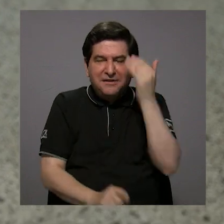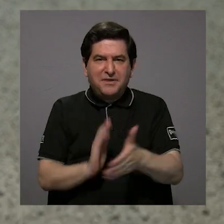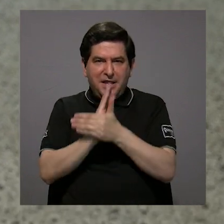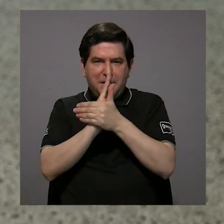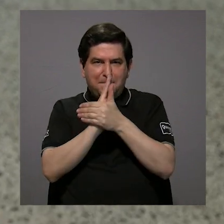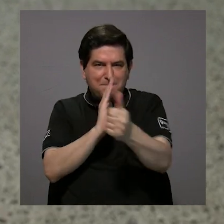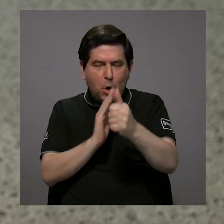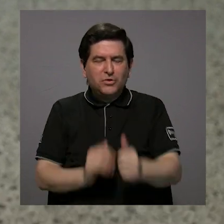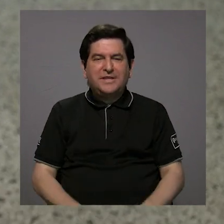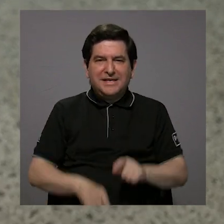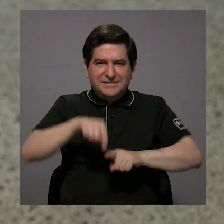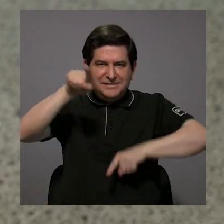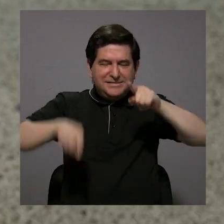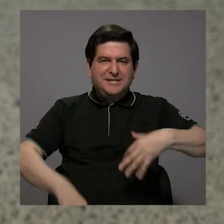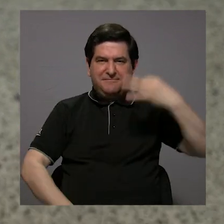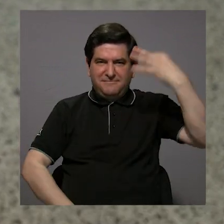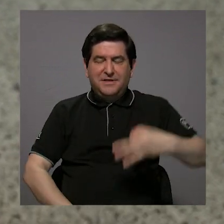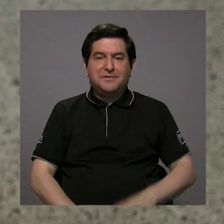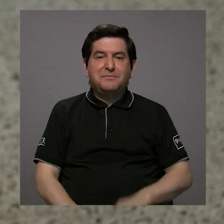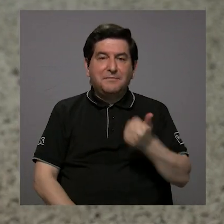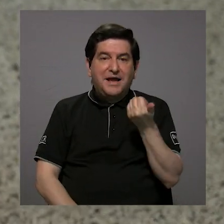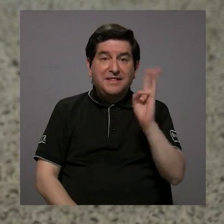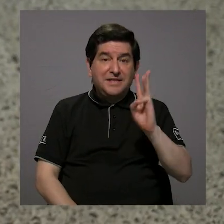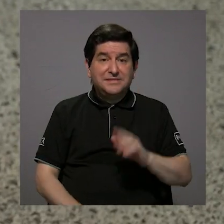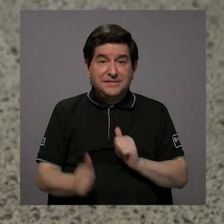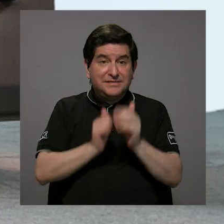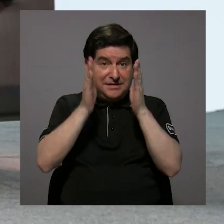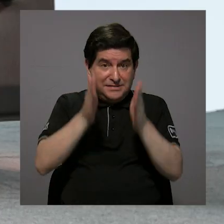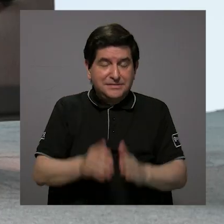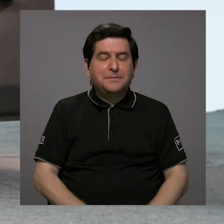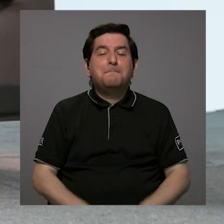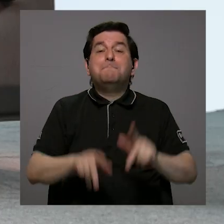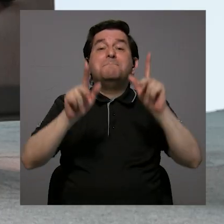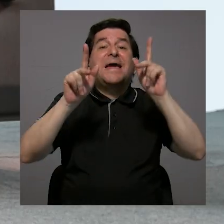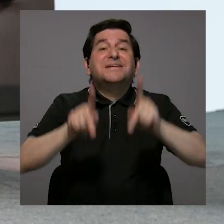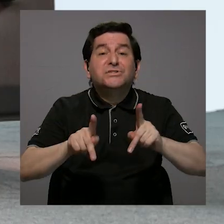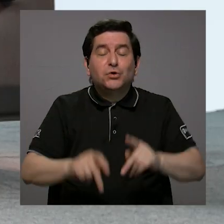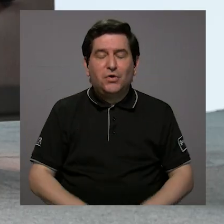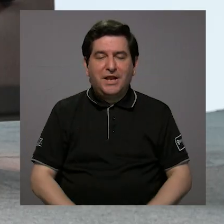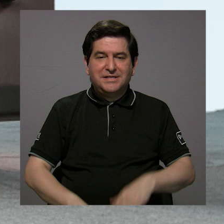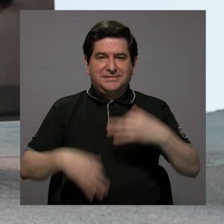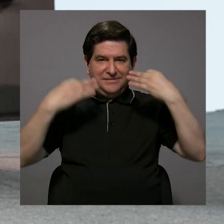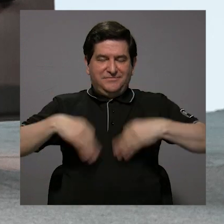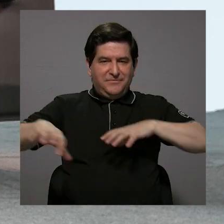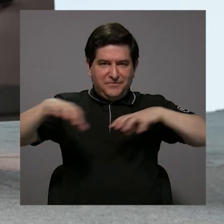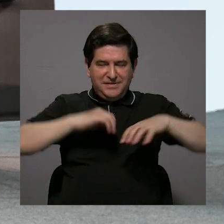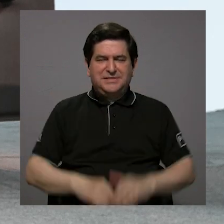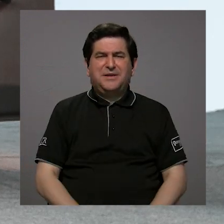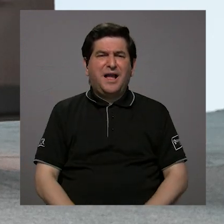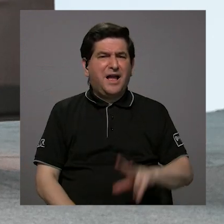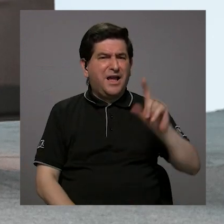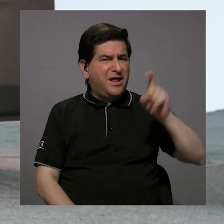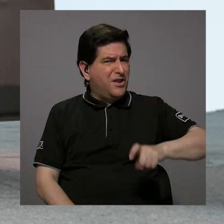esa potencia estadística sólida. 16 atletas. 16 personas físicamente